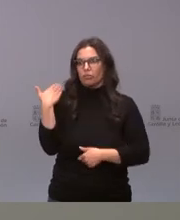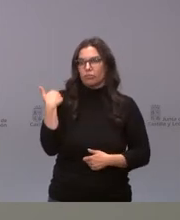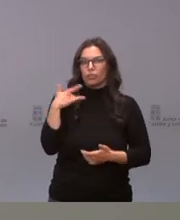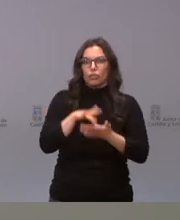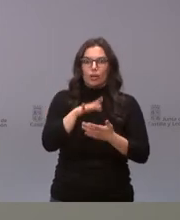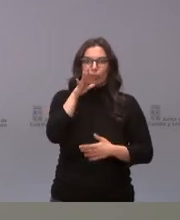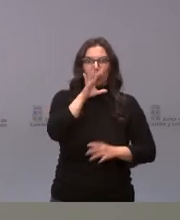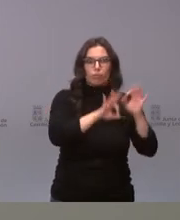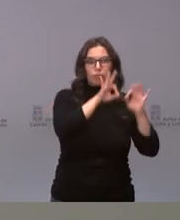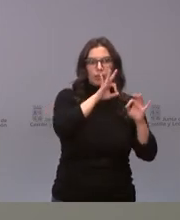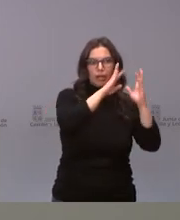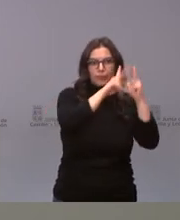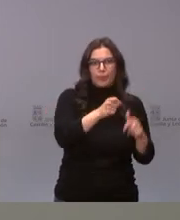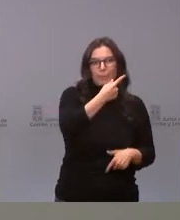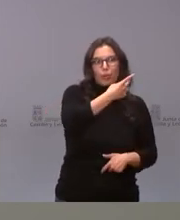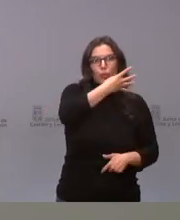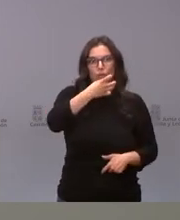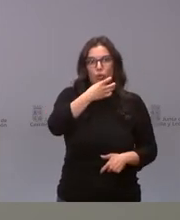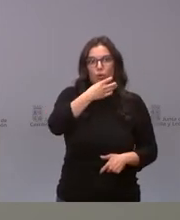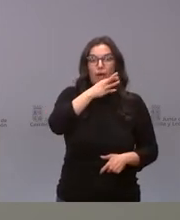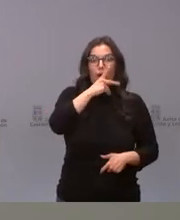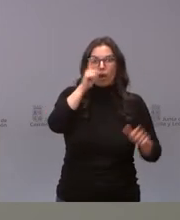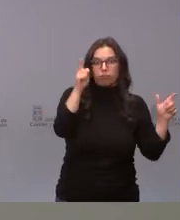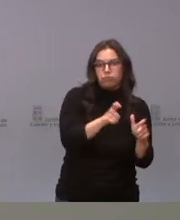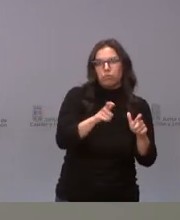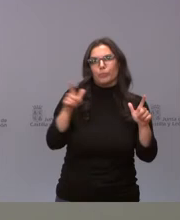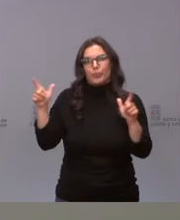teníamos 1.400 por 100.000 habitantes a los que tenemos ahora,